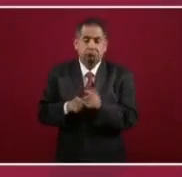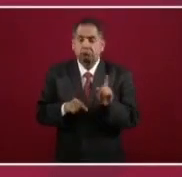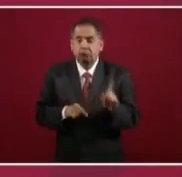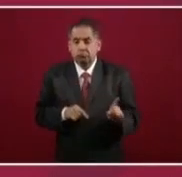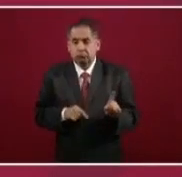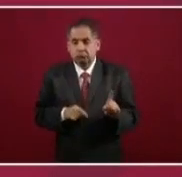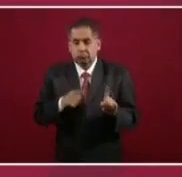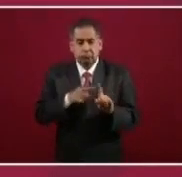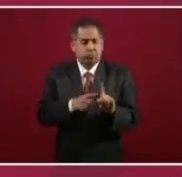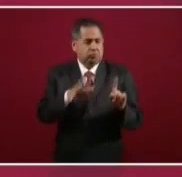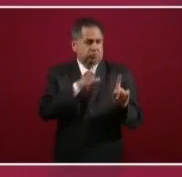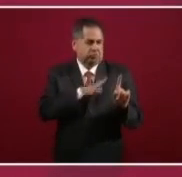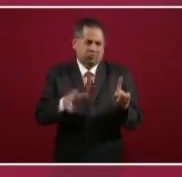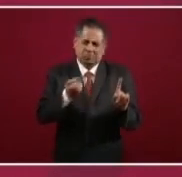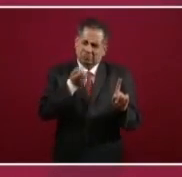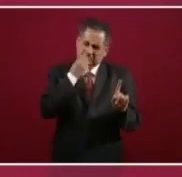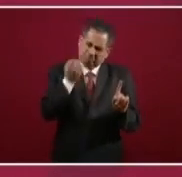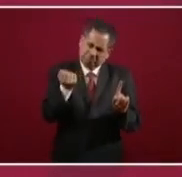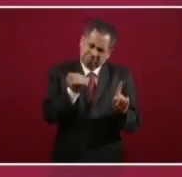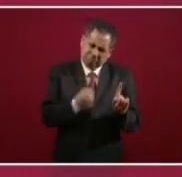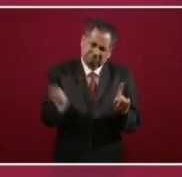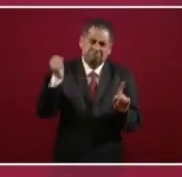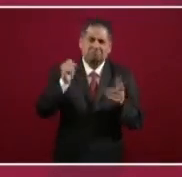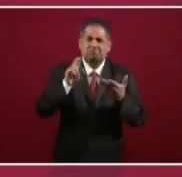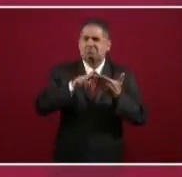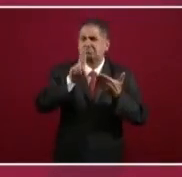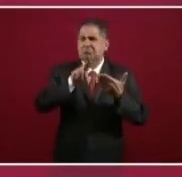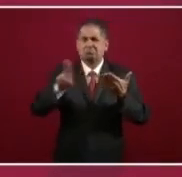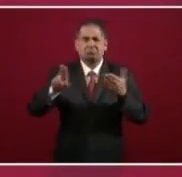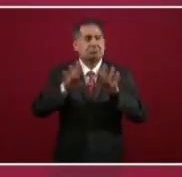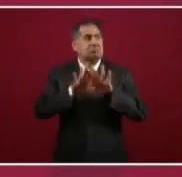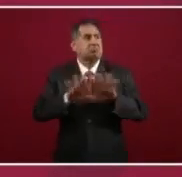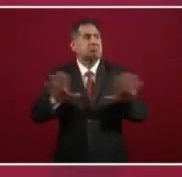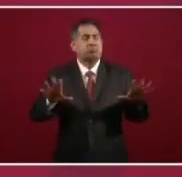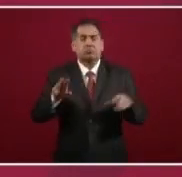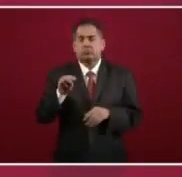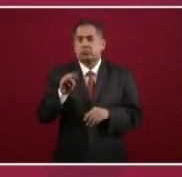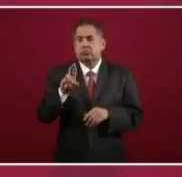es el gran pintor del muralismo